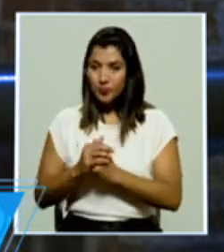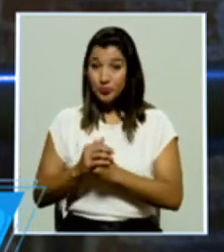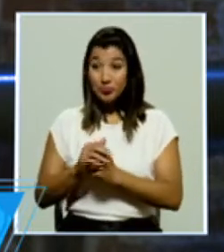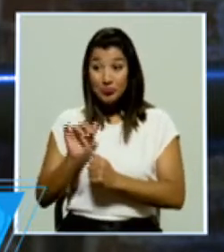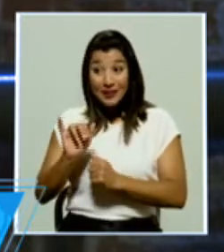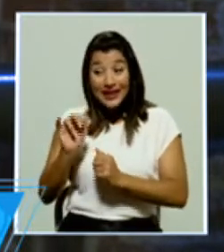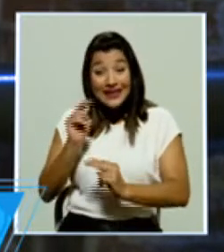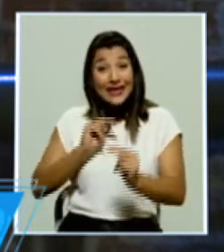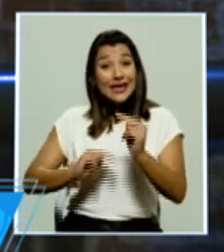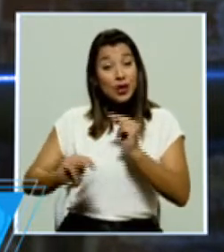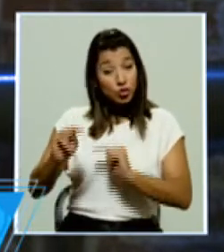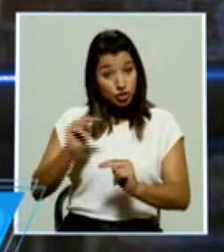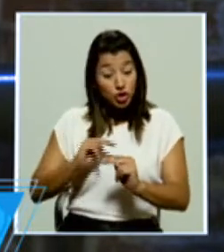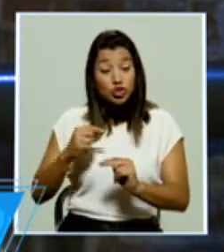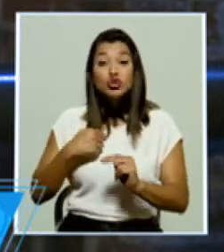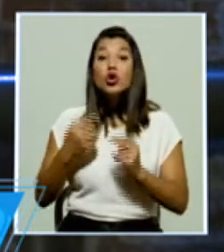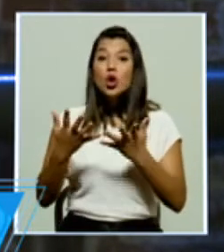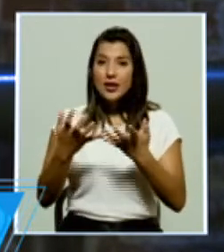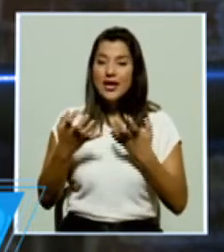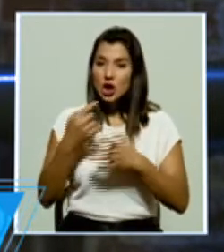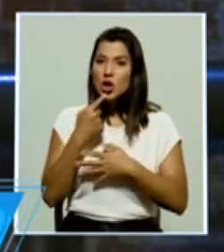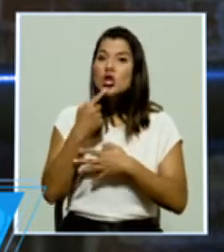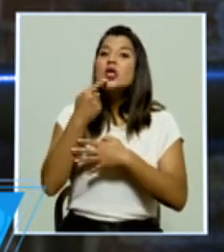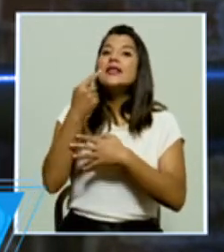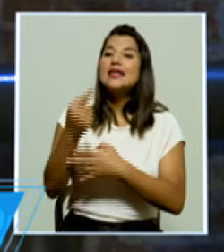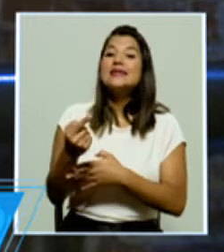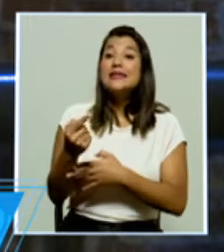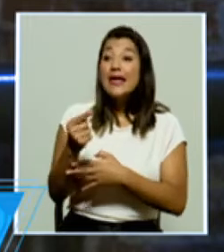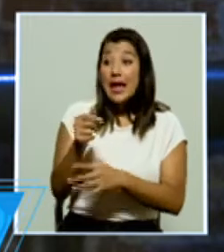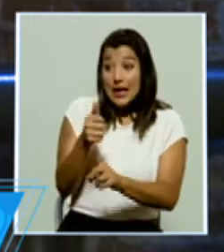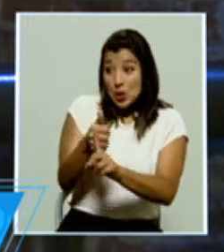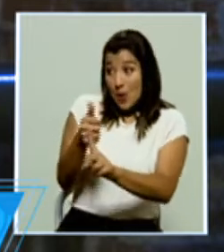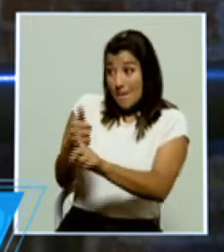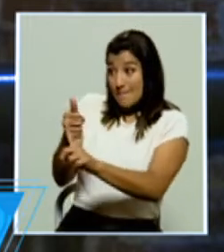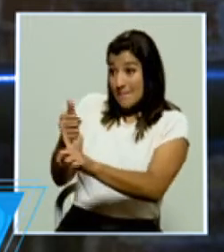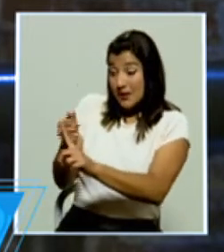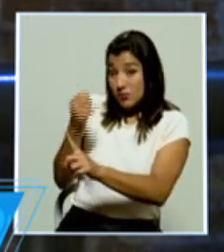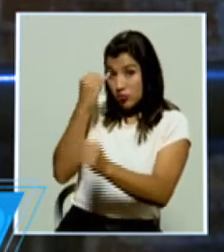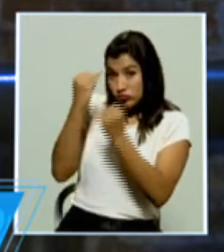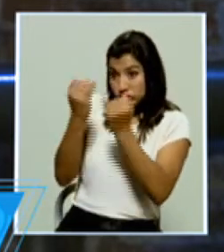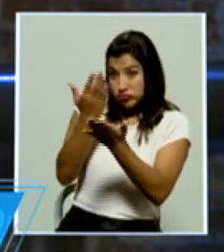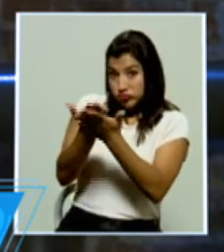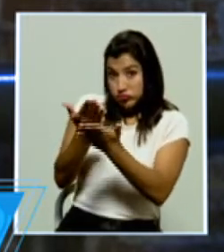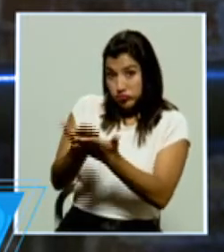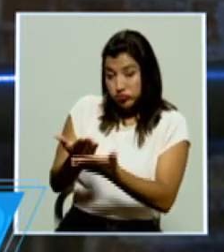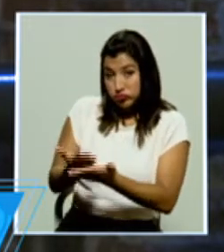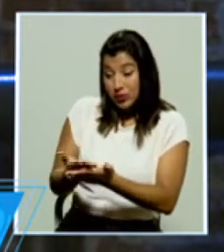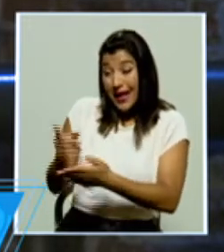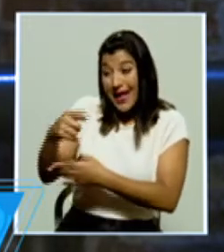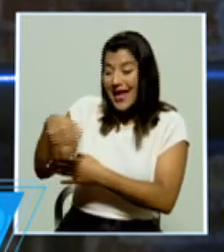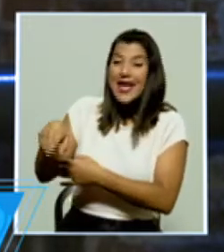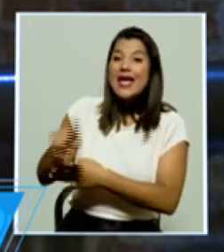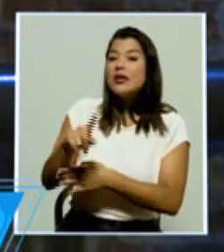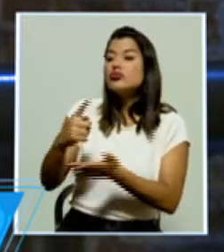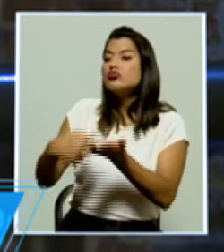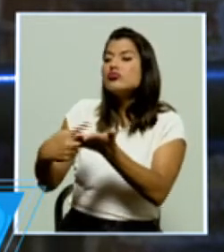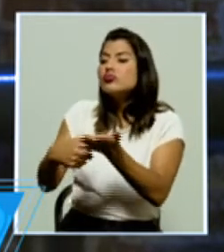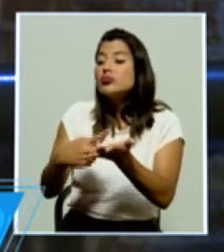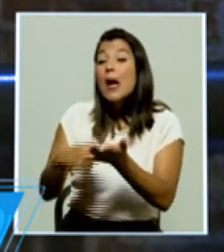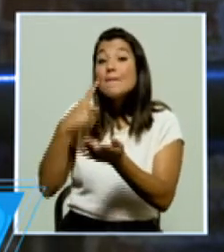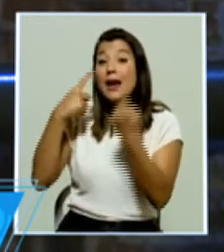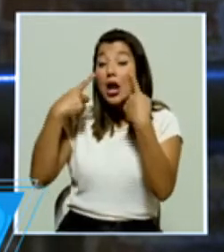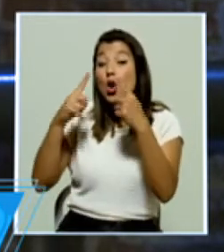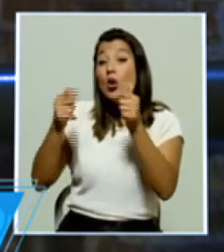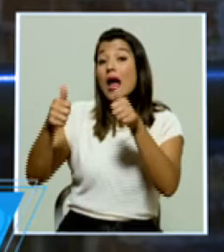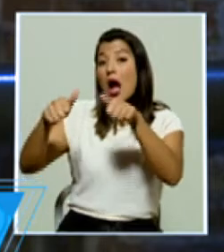negociaciones, además hay que decir, sale de iniciativa propia de los sectores que generan espacios paralelos para ponerse de acuerdo con las propuestas que se